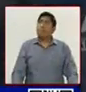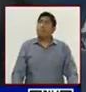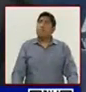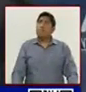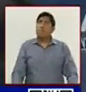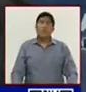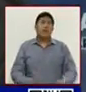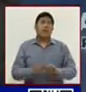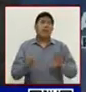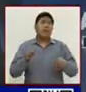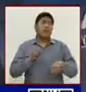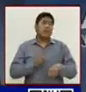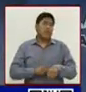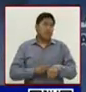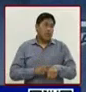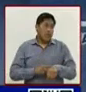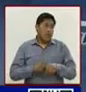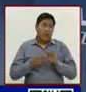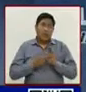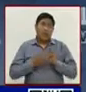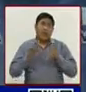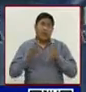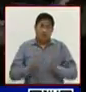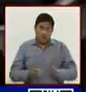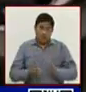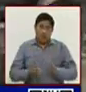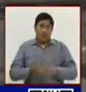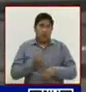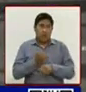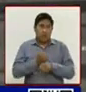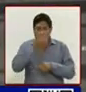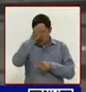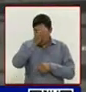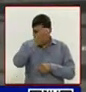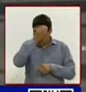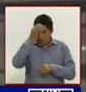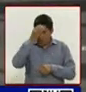En ningún momento los obispos debieron ser convocados.